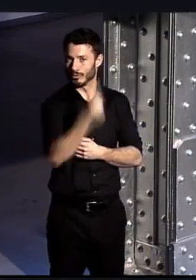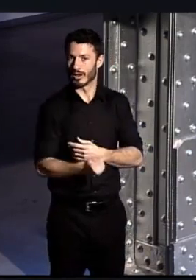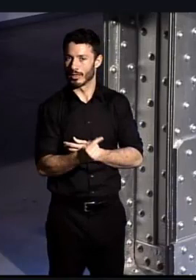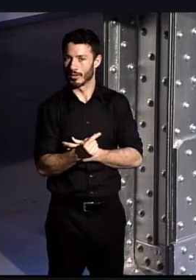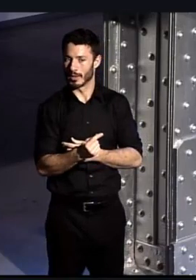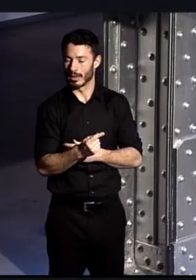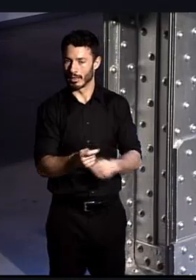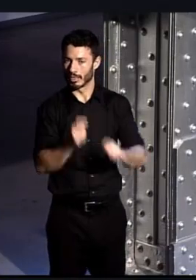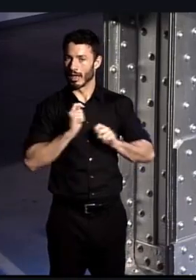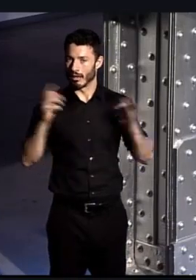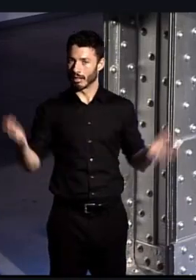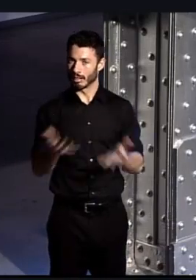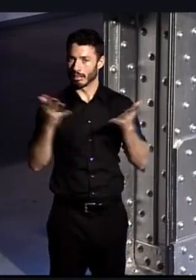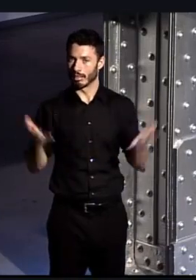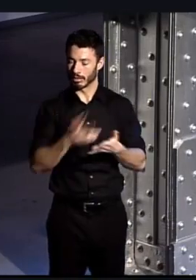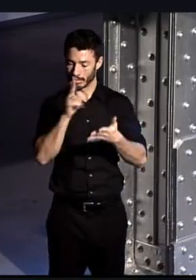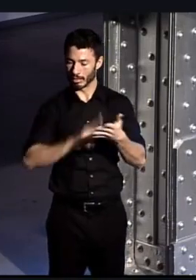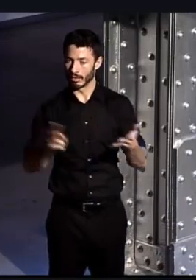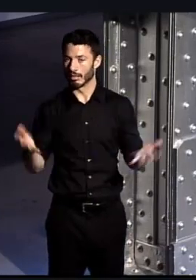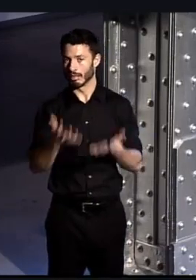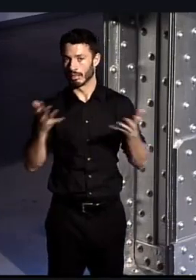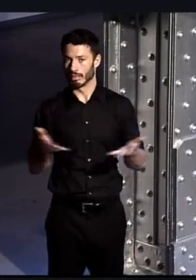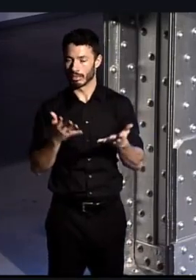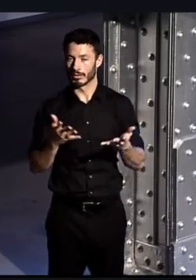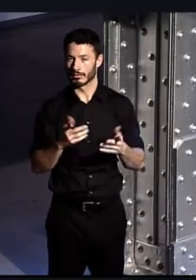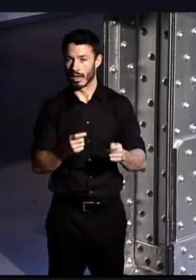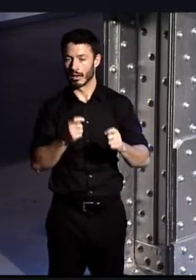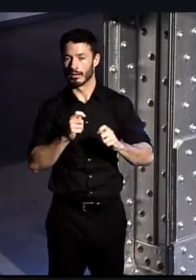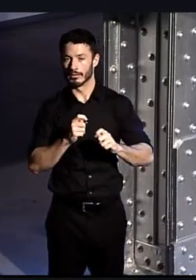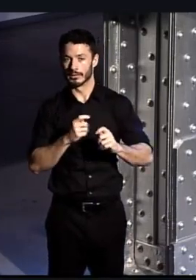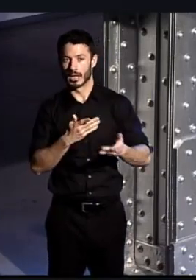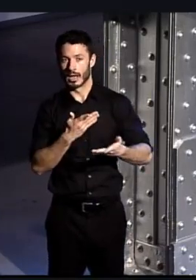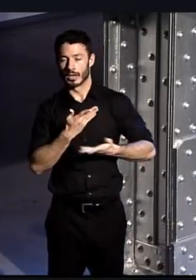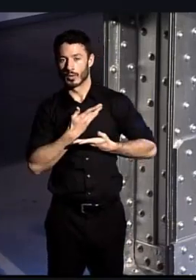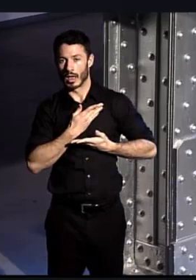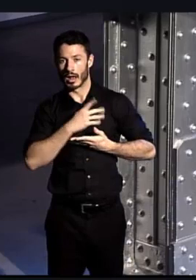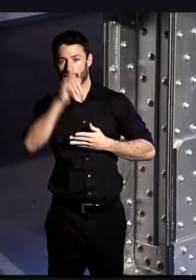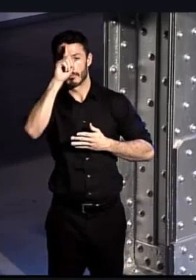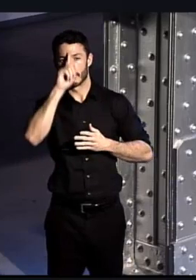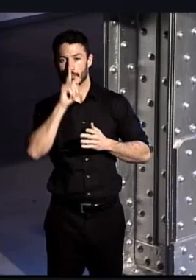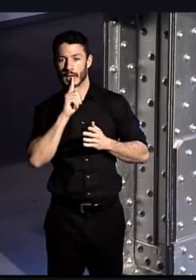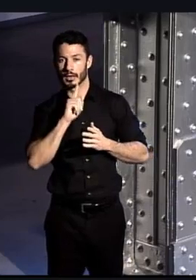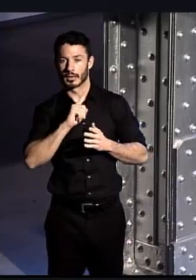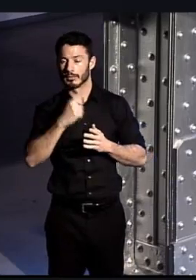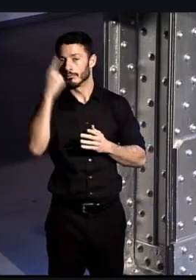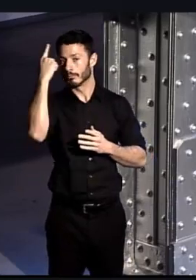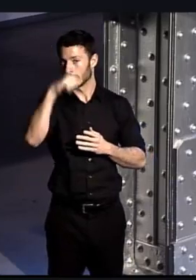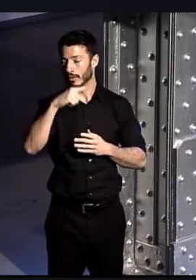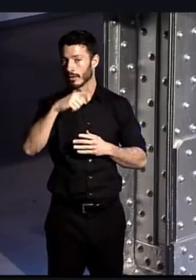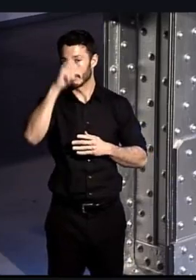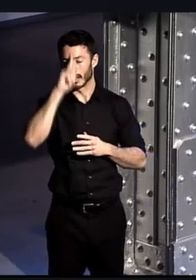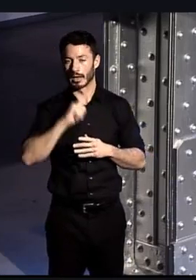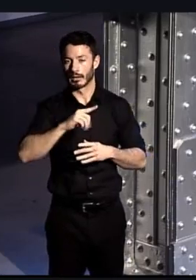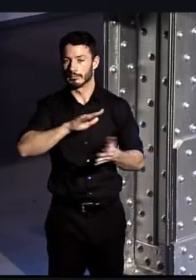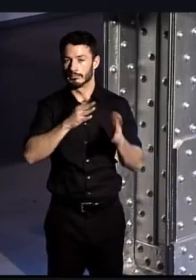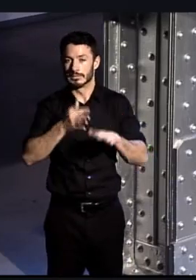texto, ¿no? Que les ayudara a tener esa iconografía, esa imagen de realidad.